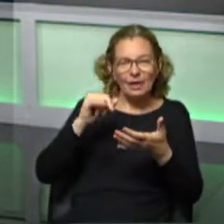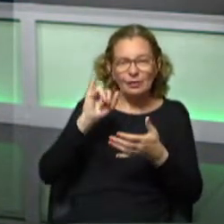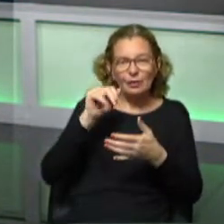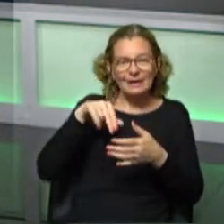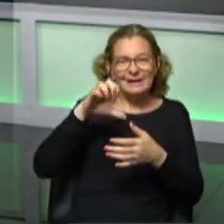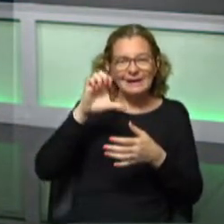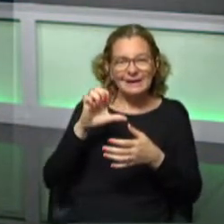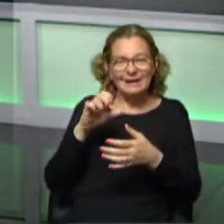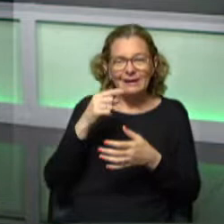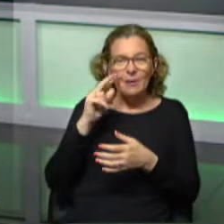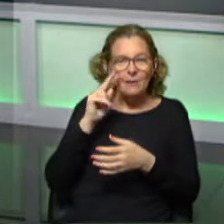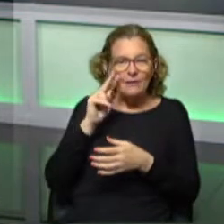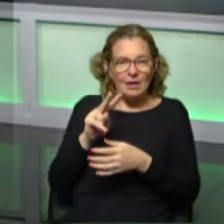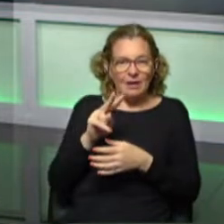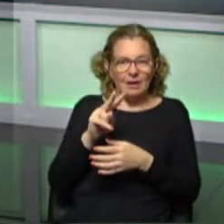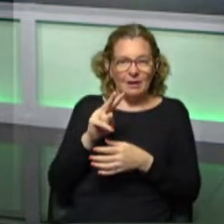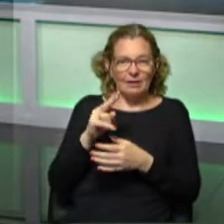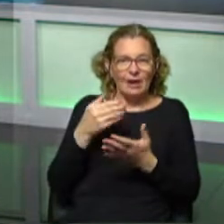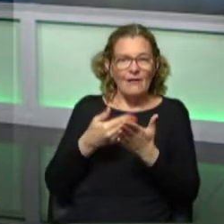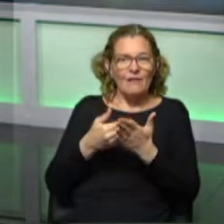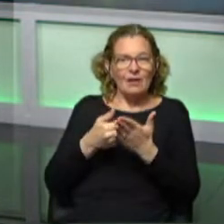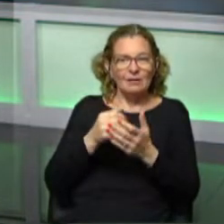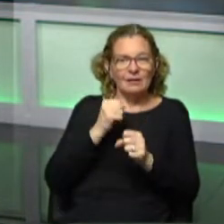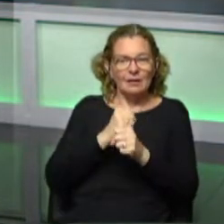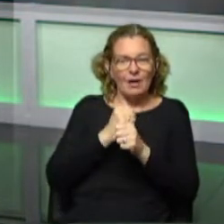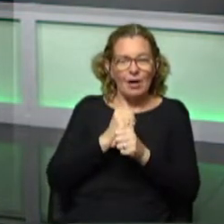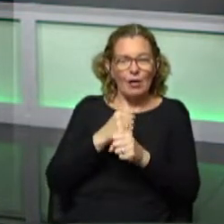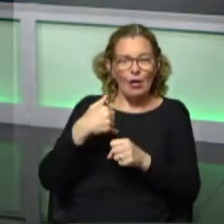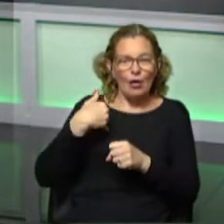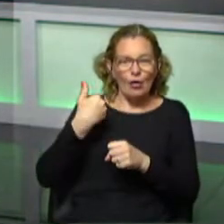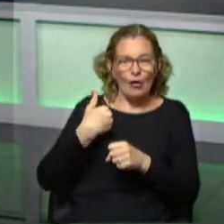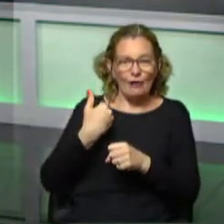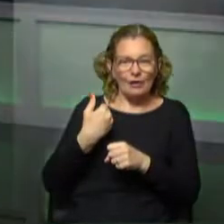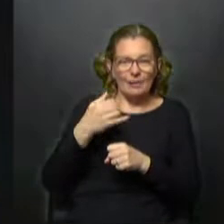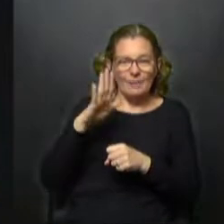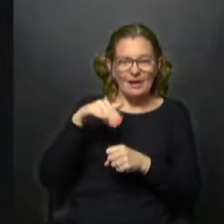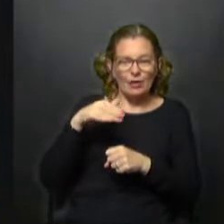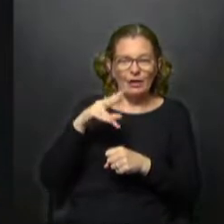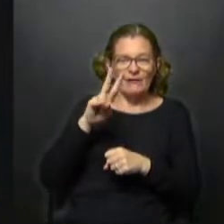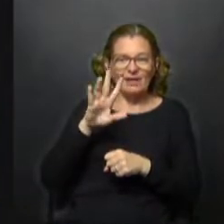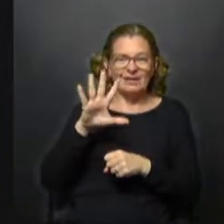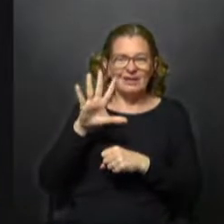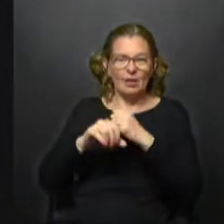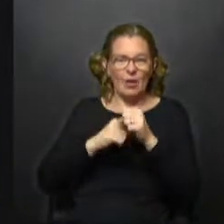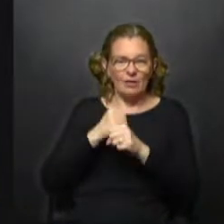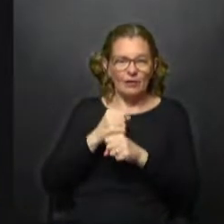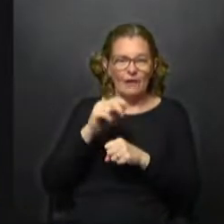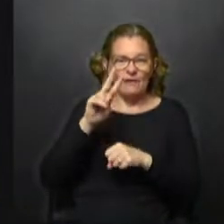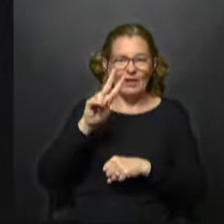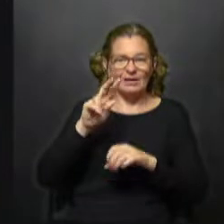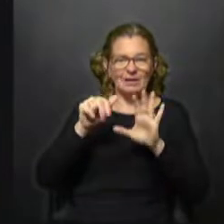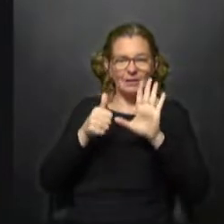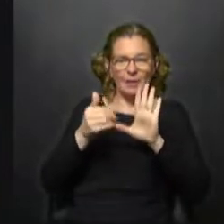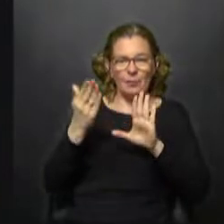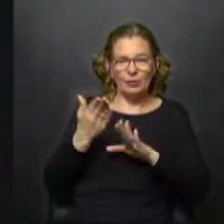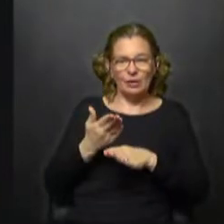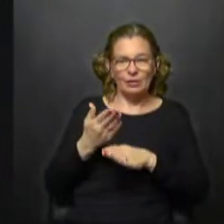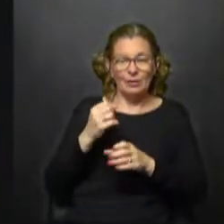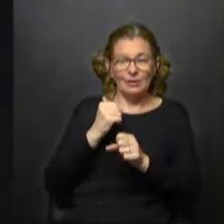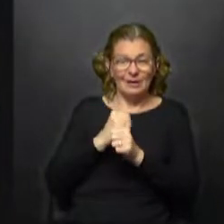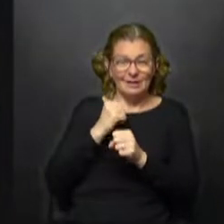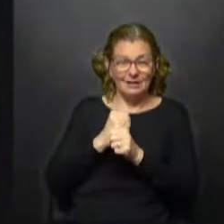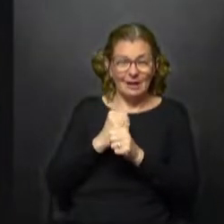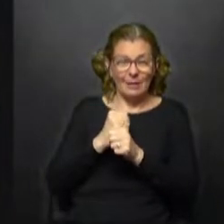lo permiten fíjense lo que es el desempleo entre las personas menores de 25 años 26% cuando el desempleo